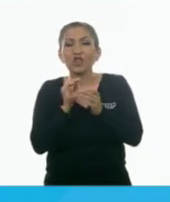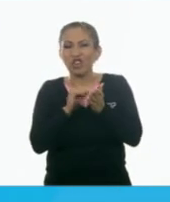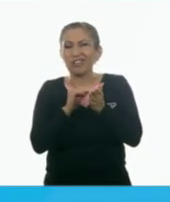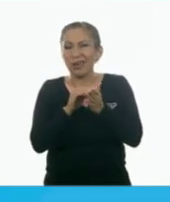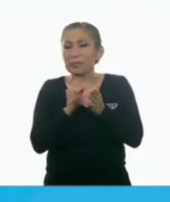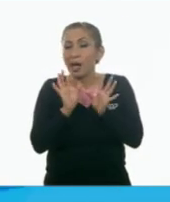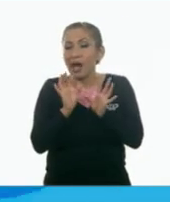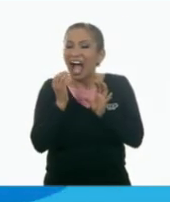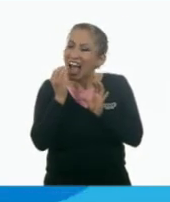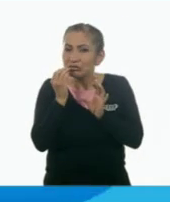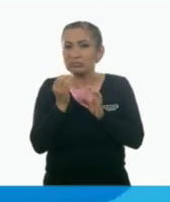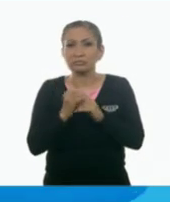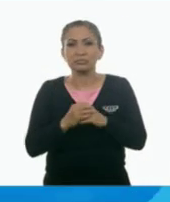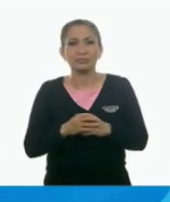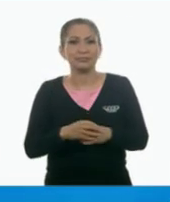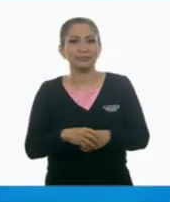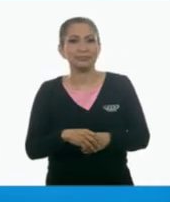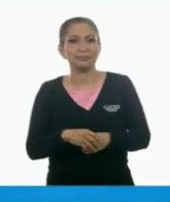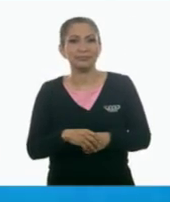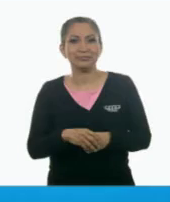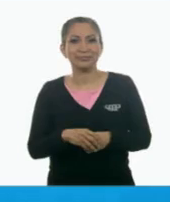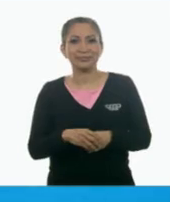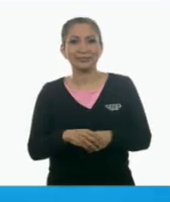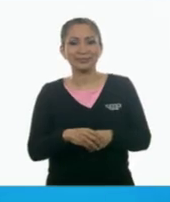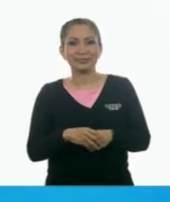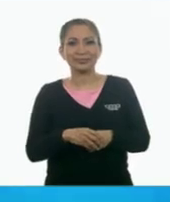todavía le da una que otra mordidita.